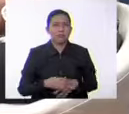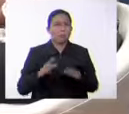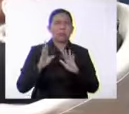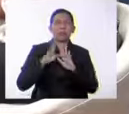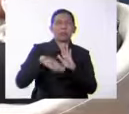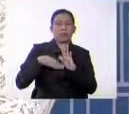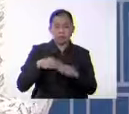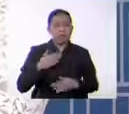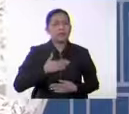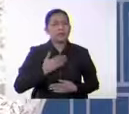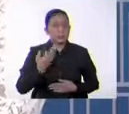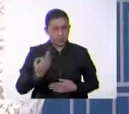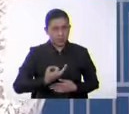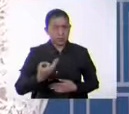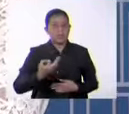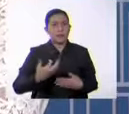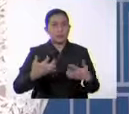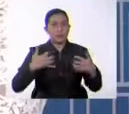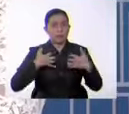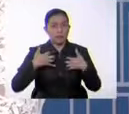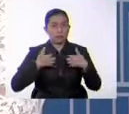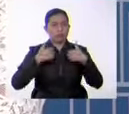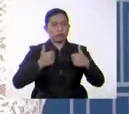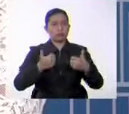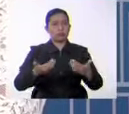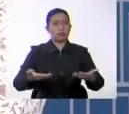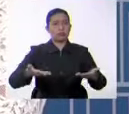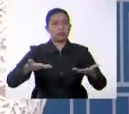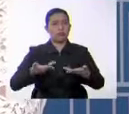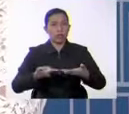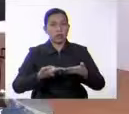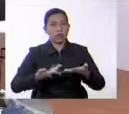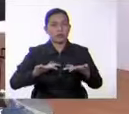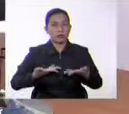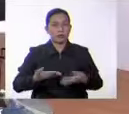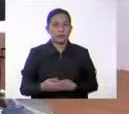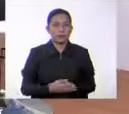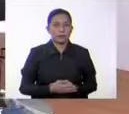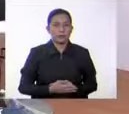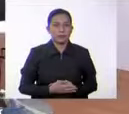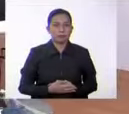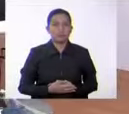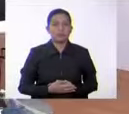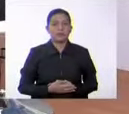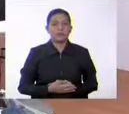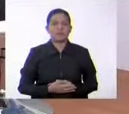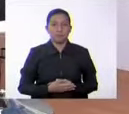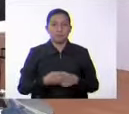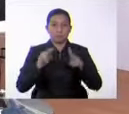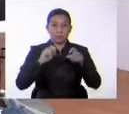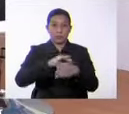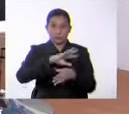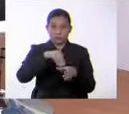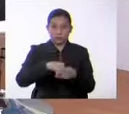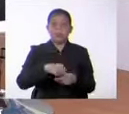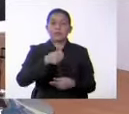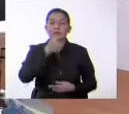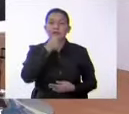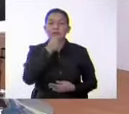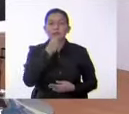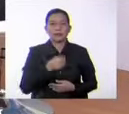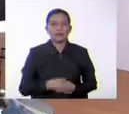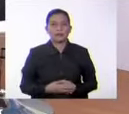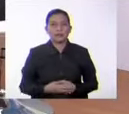garantías para poder tener una vida digna. Ok, entonces también mencionando toda la información que nos ha dicho,